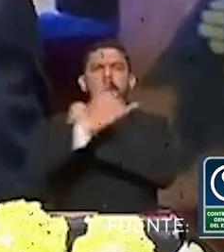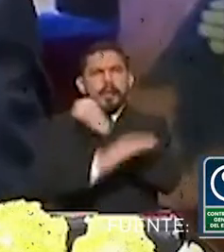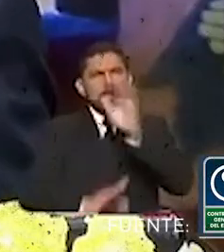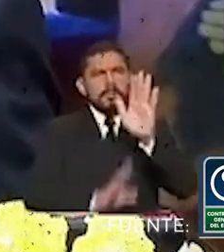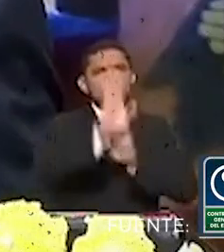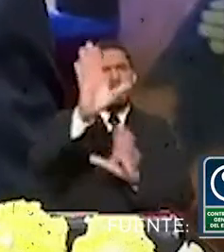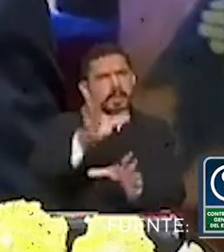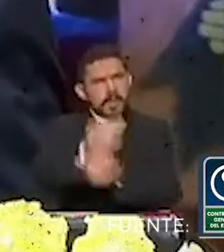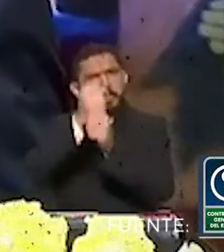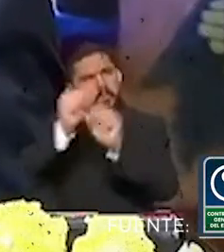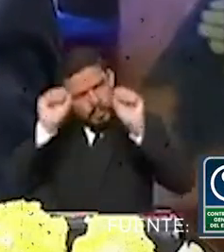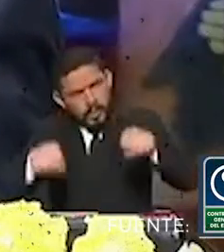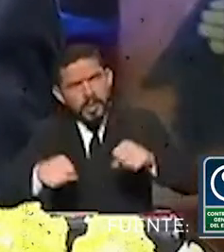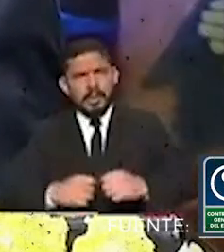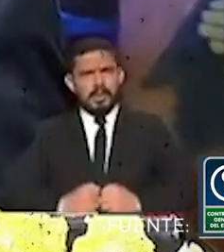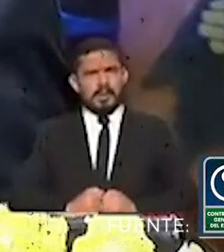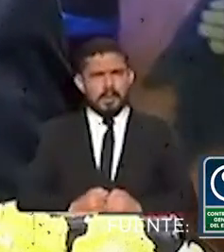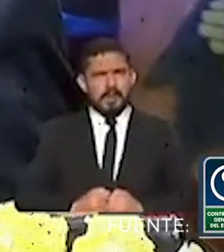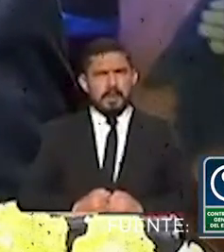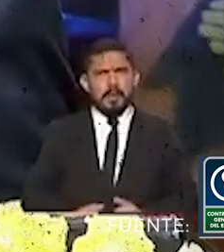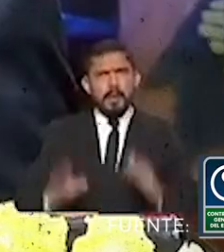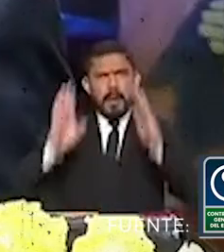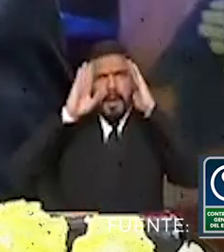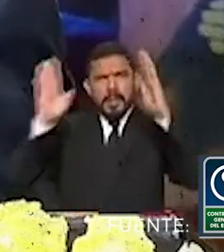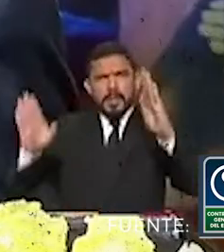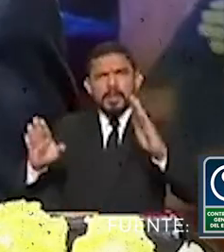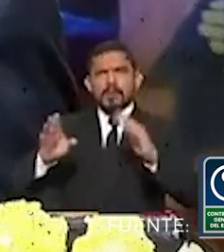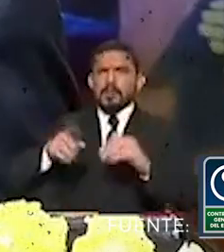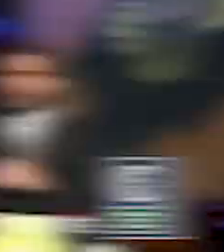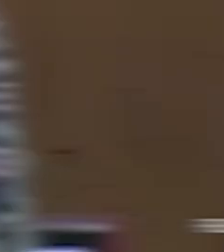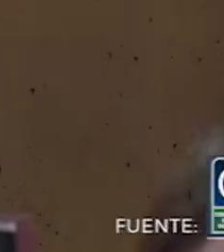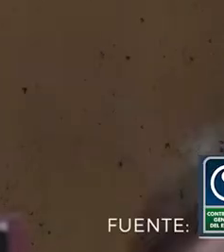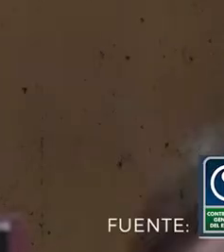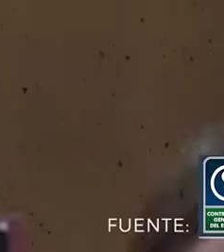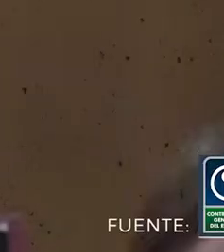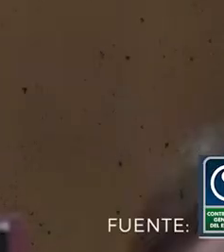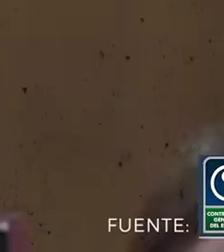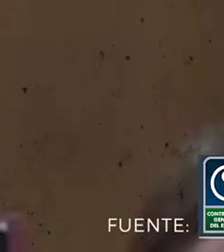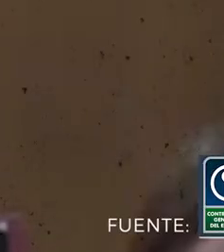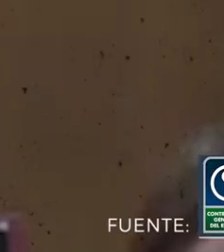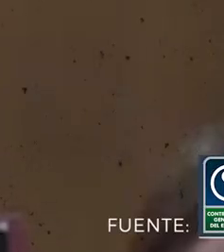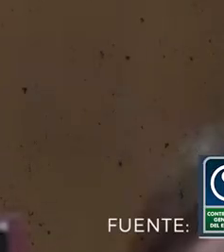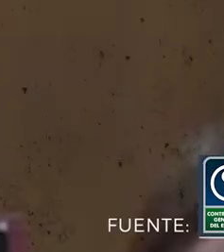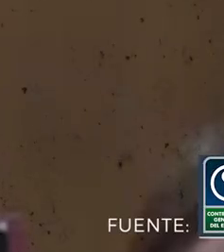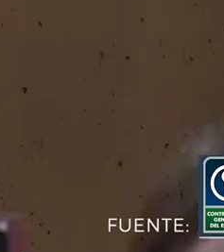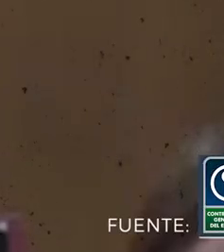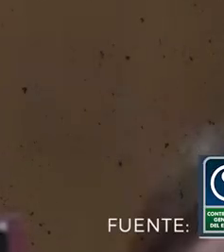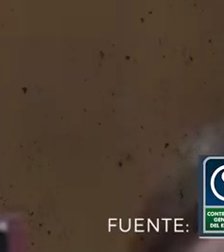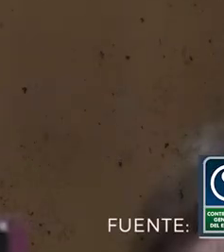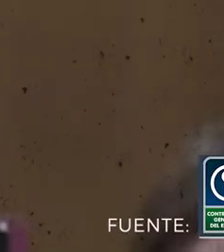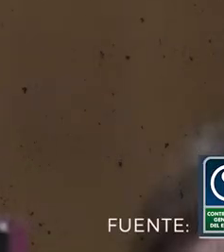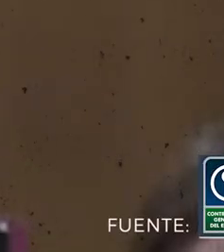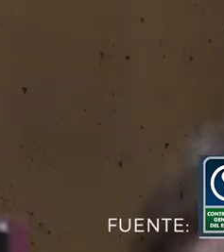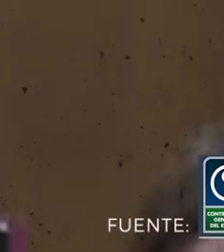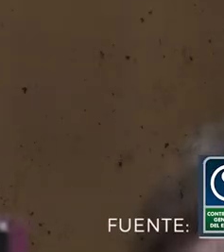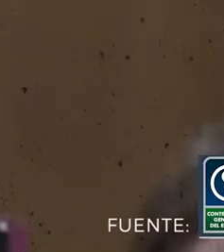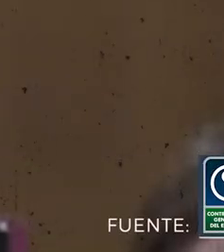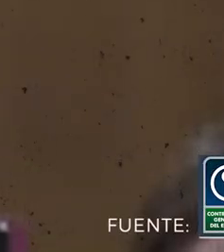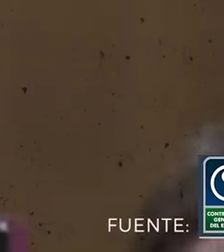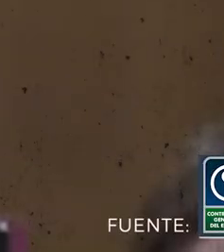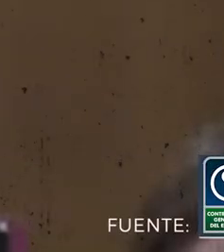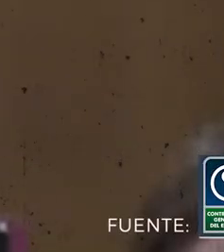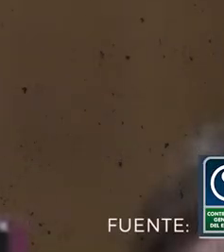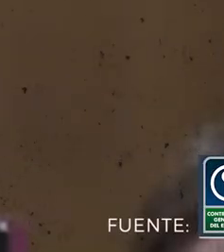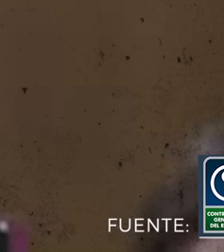cargo de asambleísta nacional tuvo un patrimonio que bordea los 4 millones dó mientras que pasley en el cargo de asambleísta nacional en noviembre de